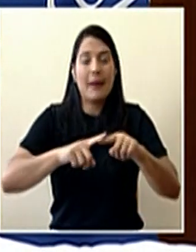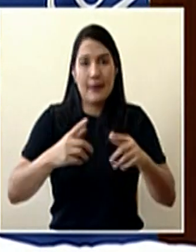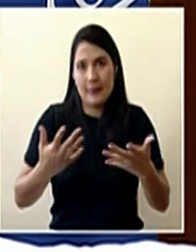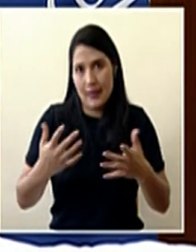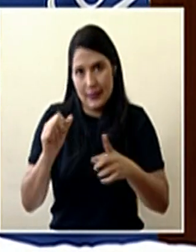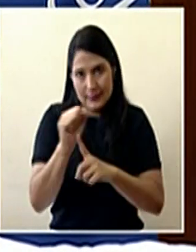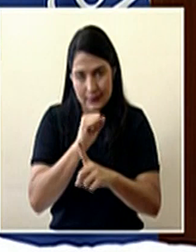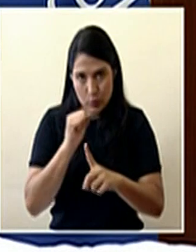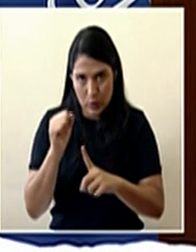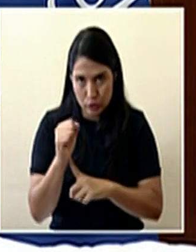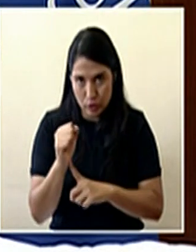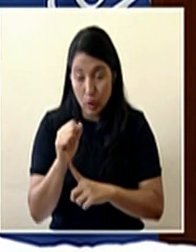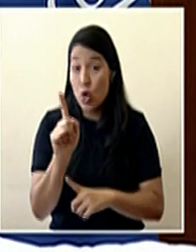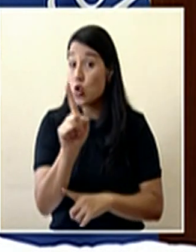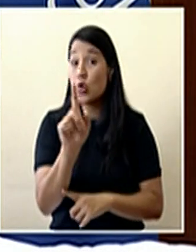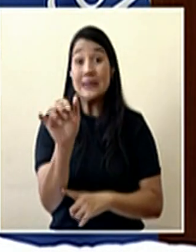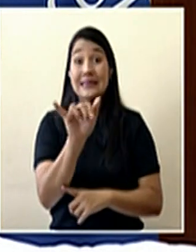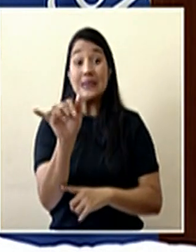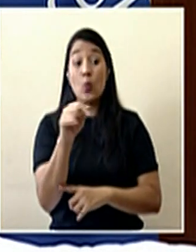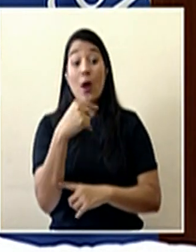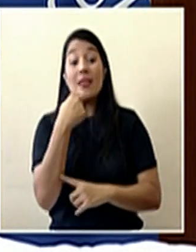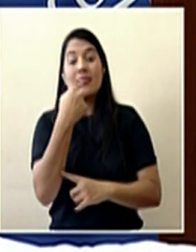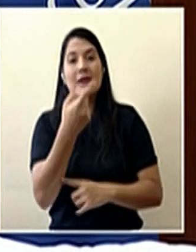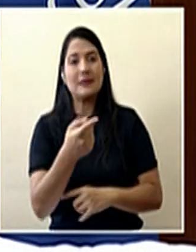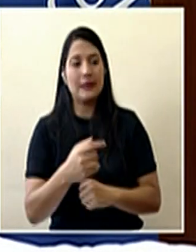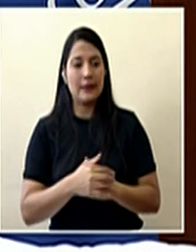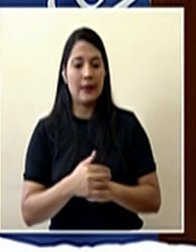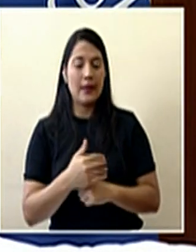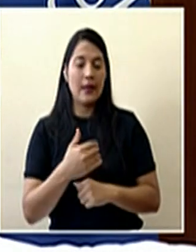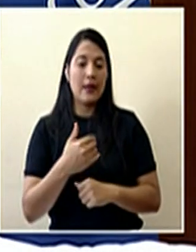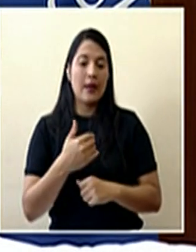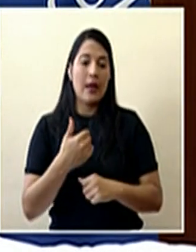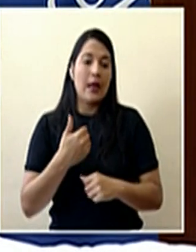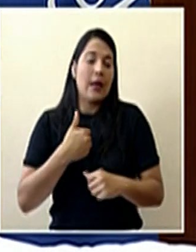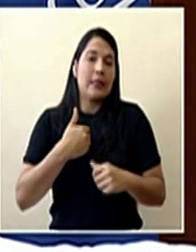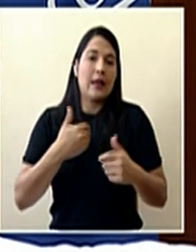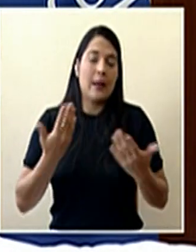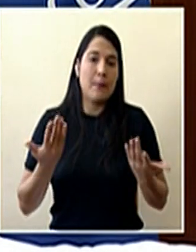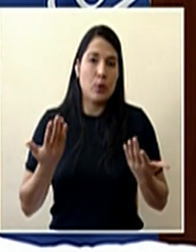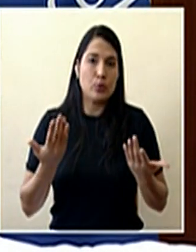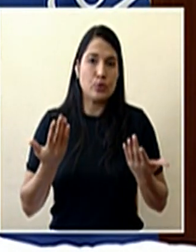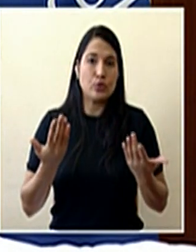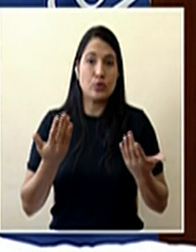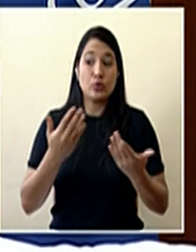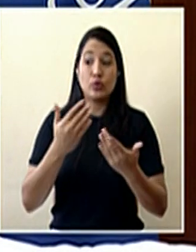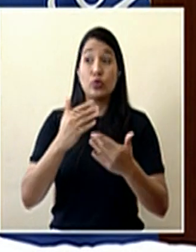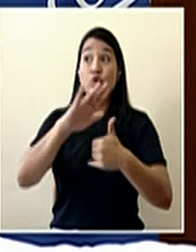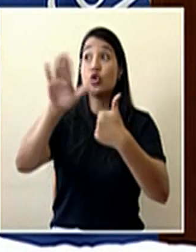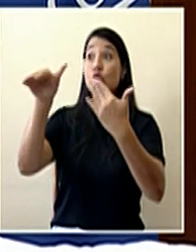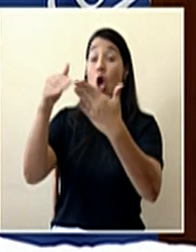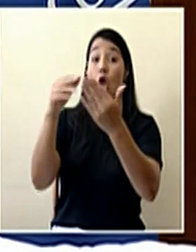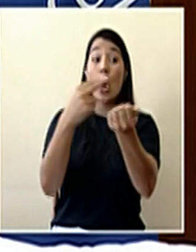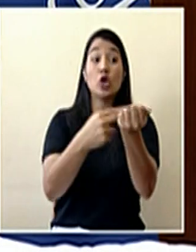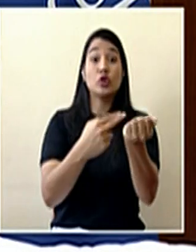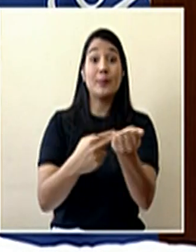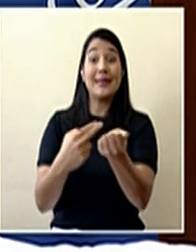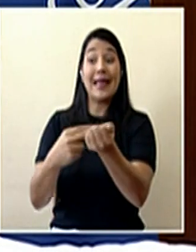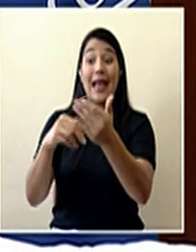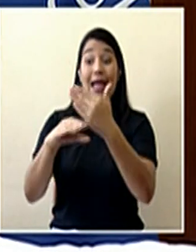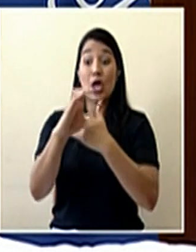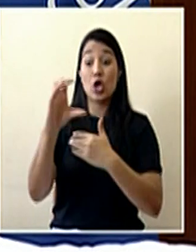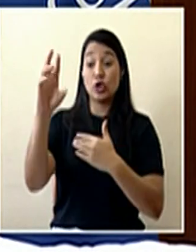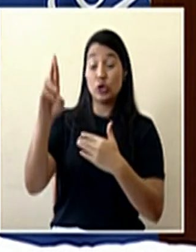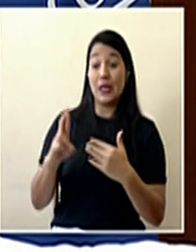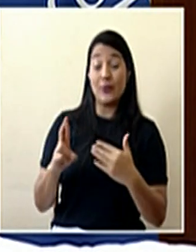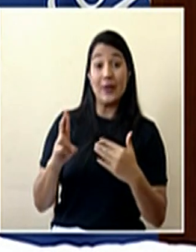mismo decir que tenemos una unidad de cuidados o toda la capacidad hospitalaria del país en este momento